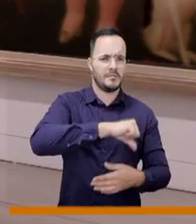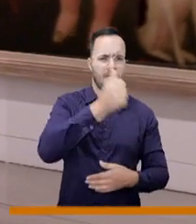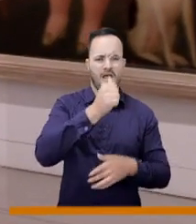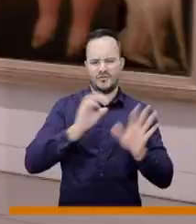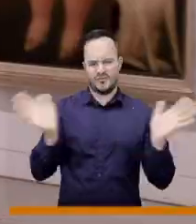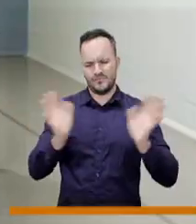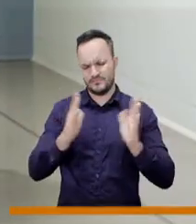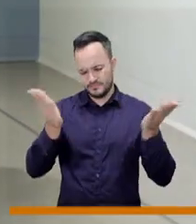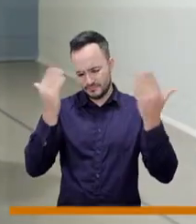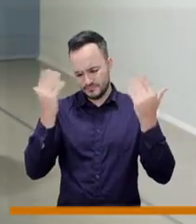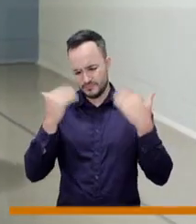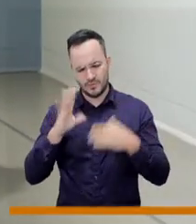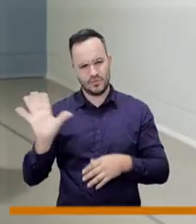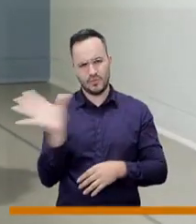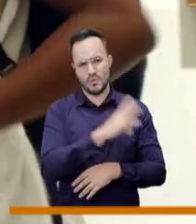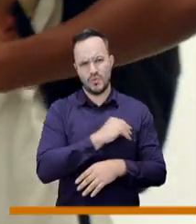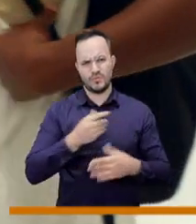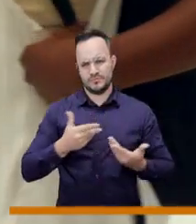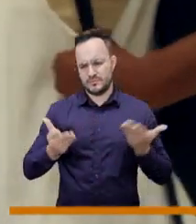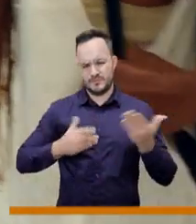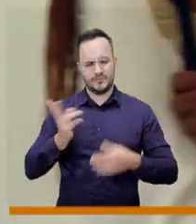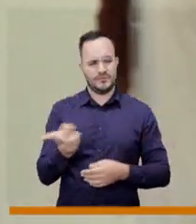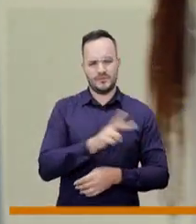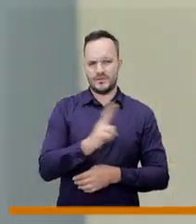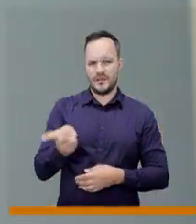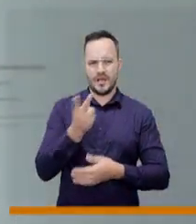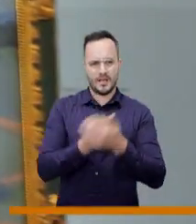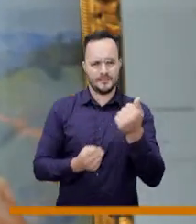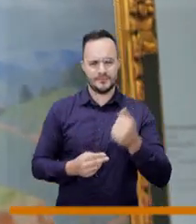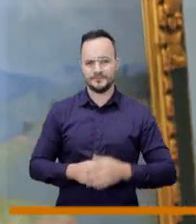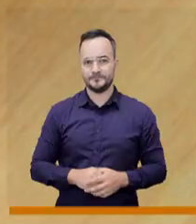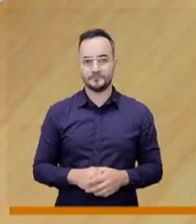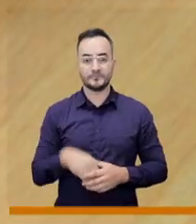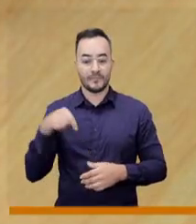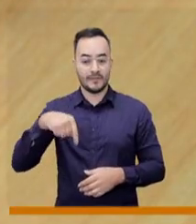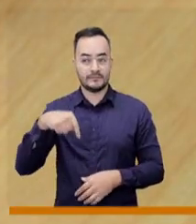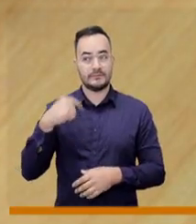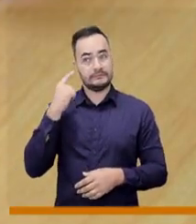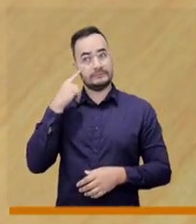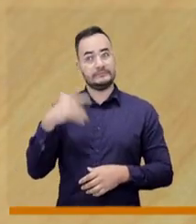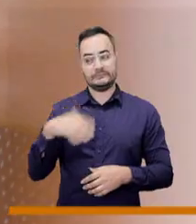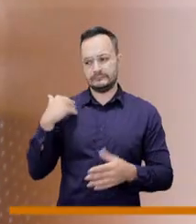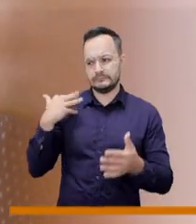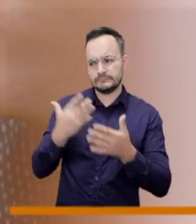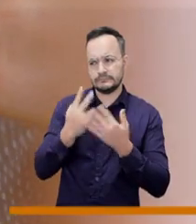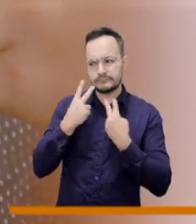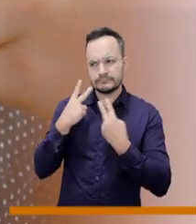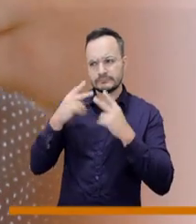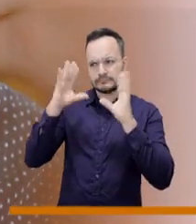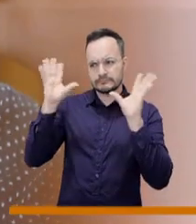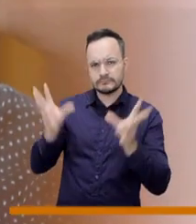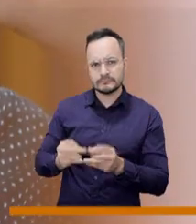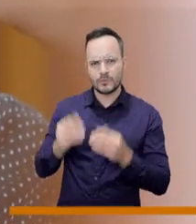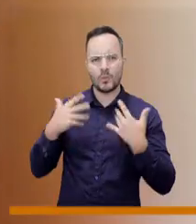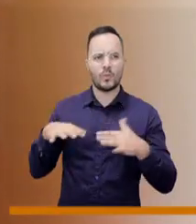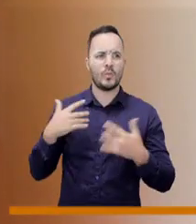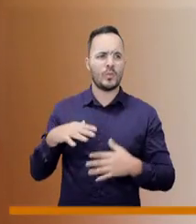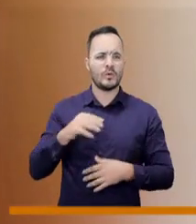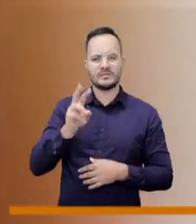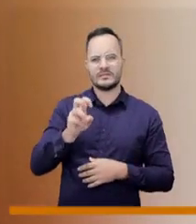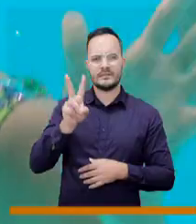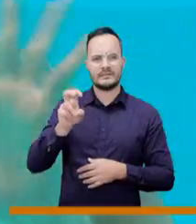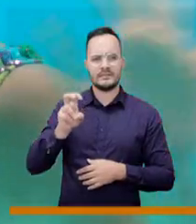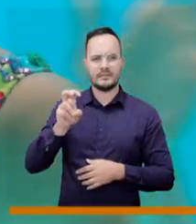a estigmatizarlo ni a decir que uno puede ir mejor que el otro. No, muy bueno, bienvenido el turismo. Hemos tenido en este último año una ocupación